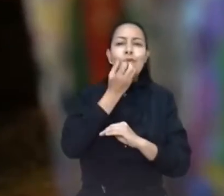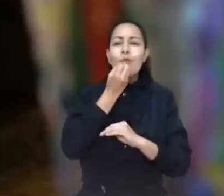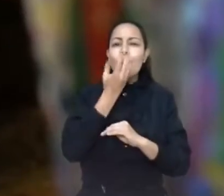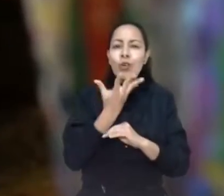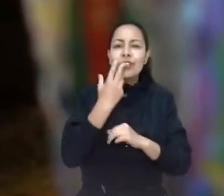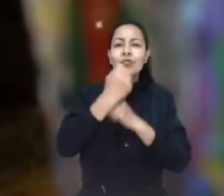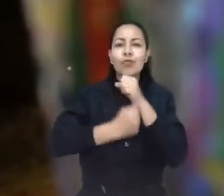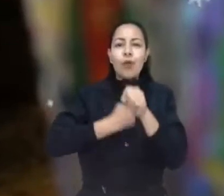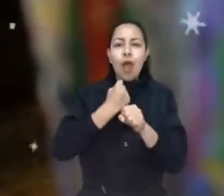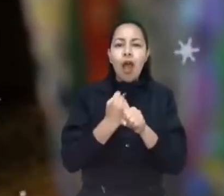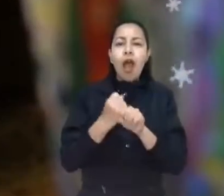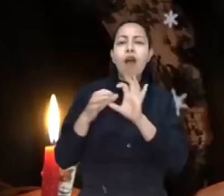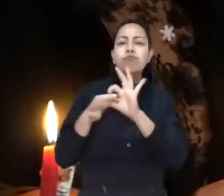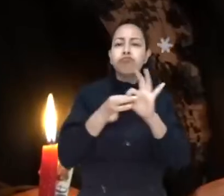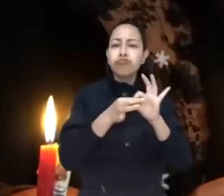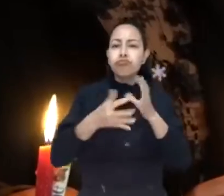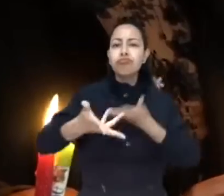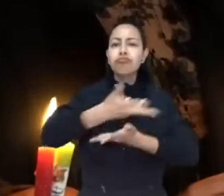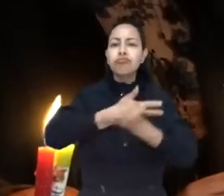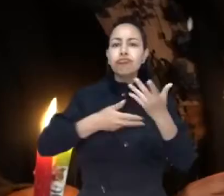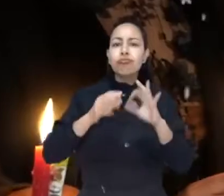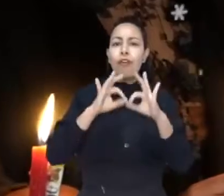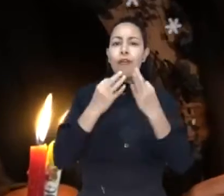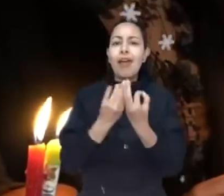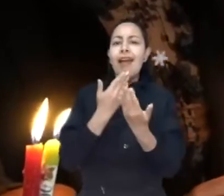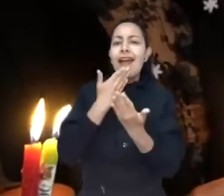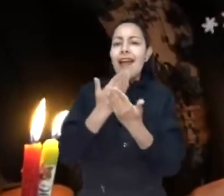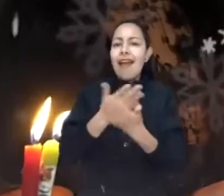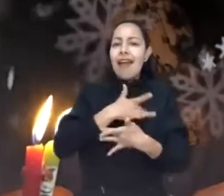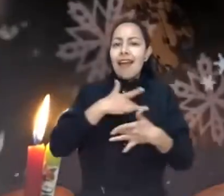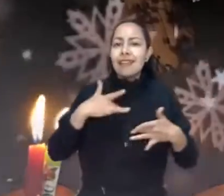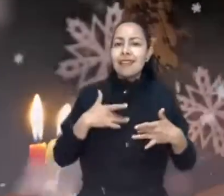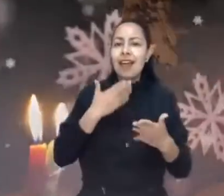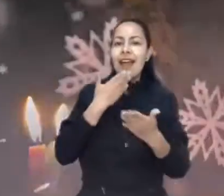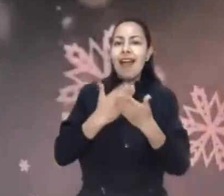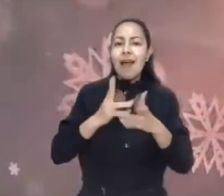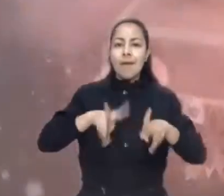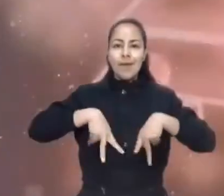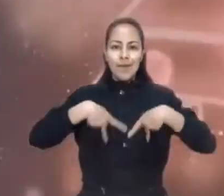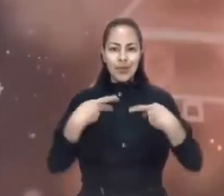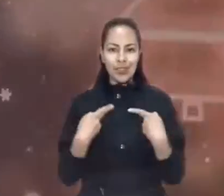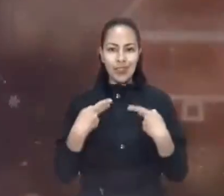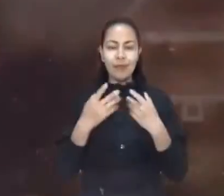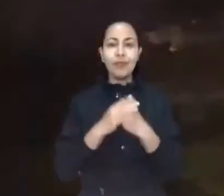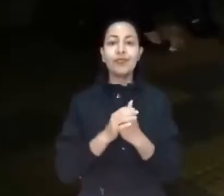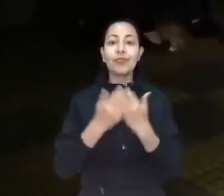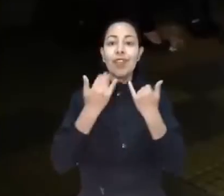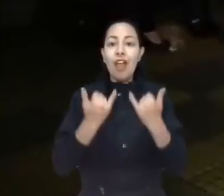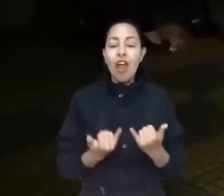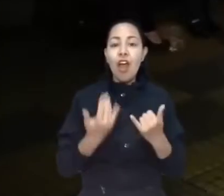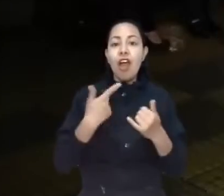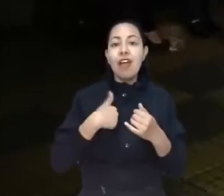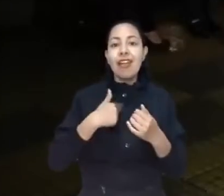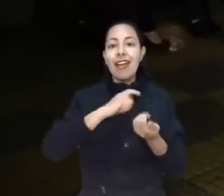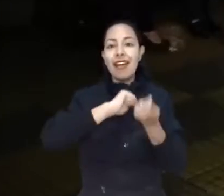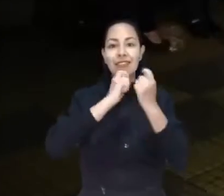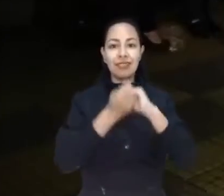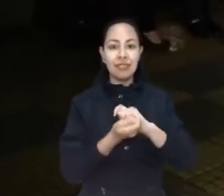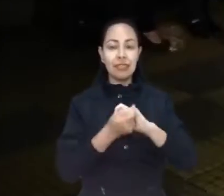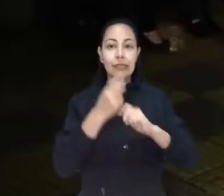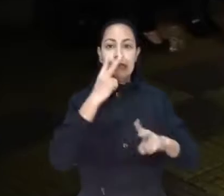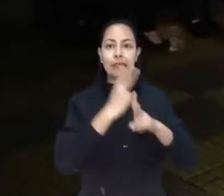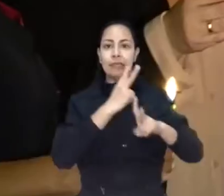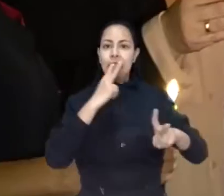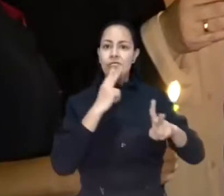nos unimos para compartir en familia y agradecer por la salud y la vida. En este año los nariñenses cambiamos el peligro